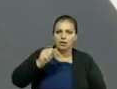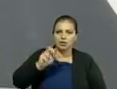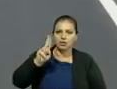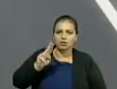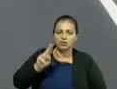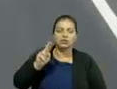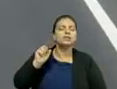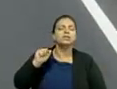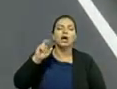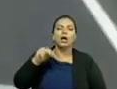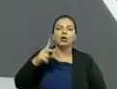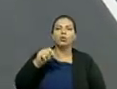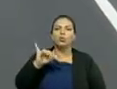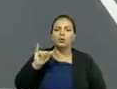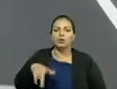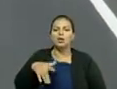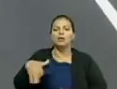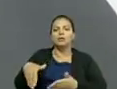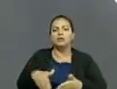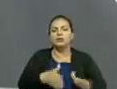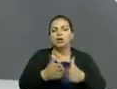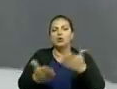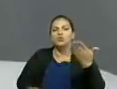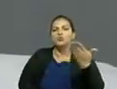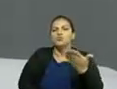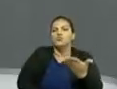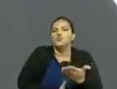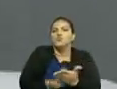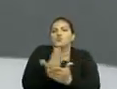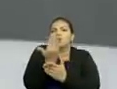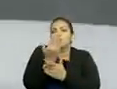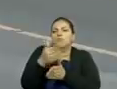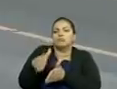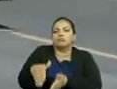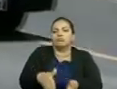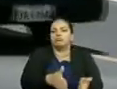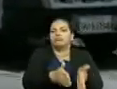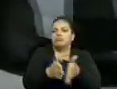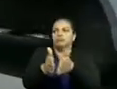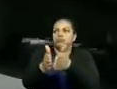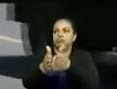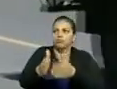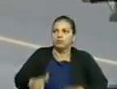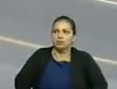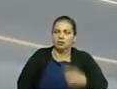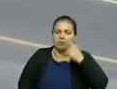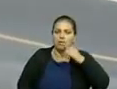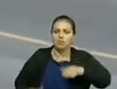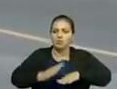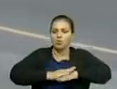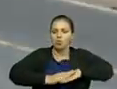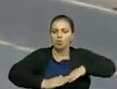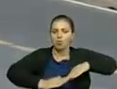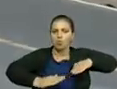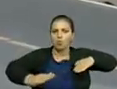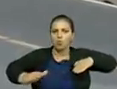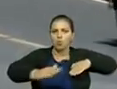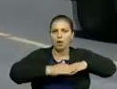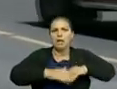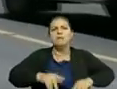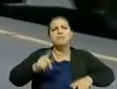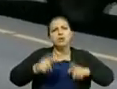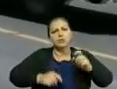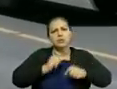de 8.2 kilómetros tiene características técnicas ecoamigables de carbono neutro y permitirá a